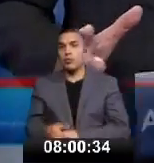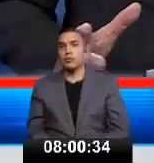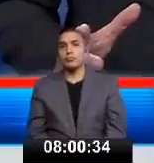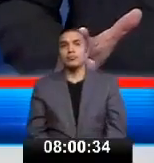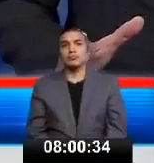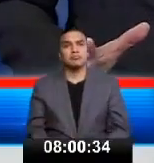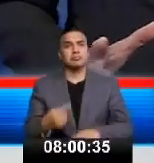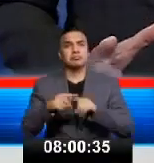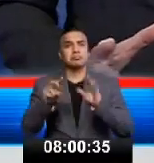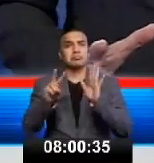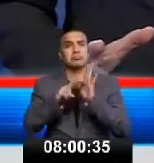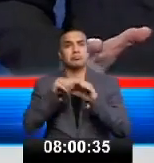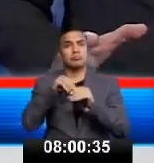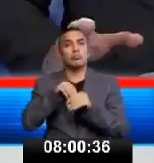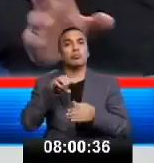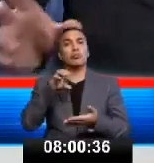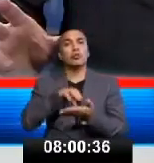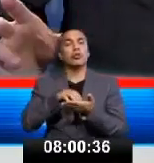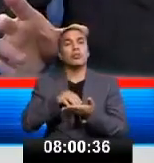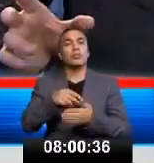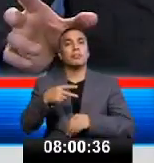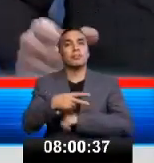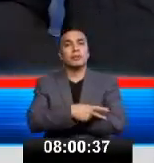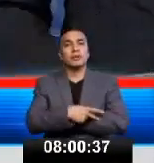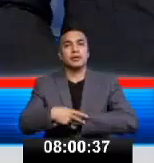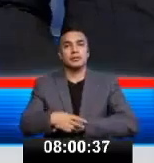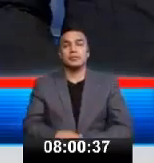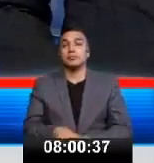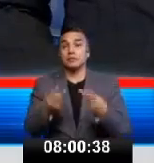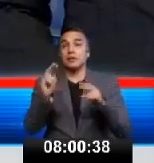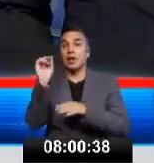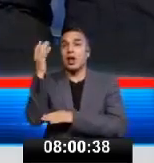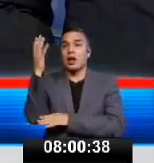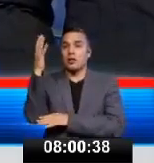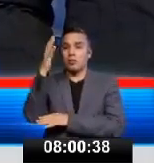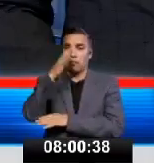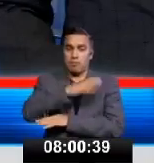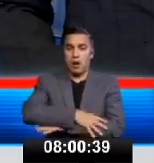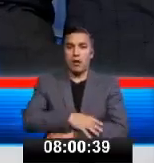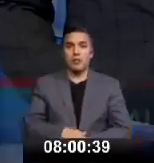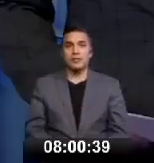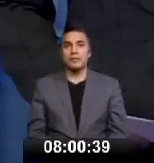techos en varias viviendas de la provincia de Pastaza, igualmente la caída de árboles.